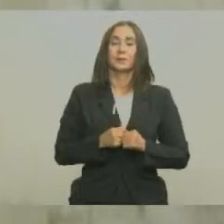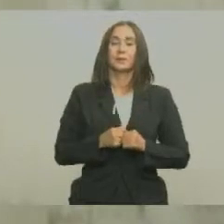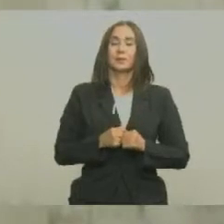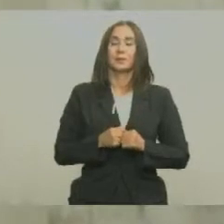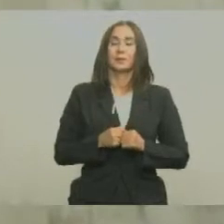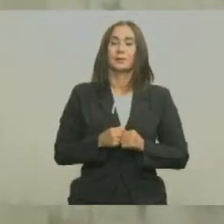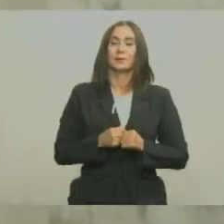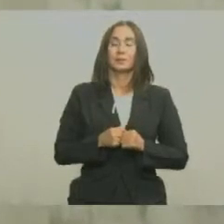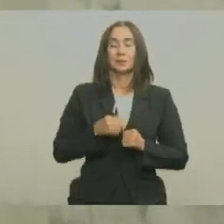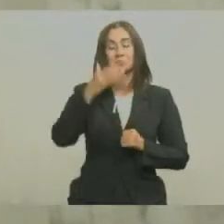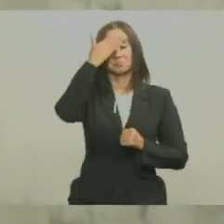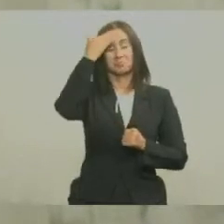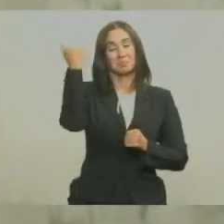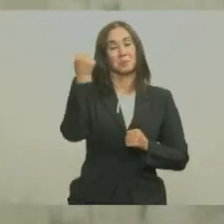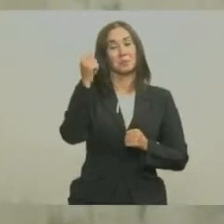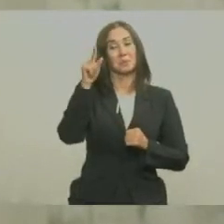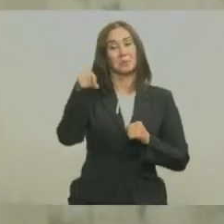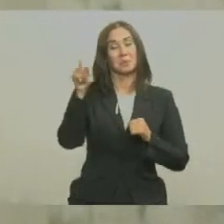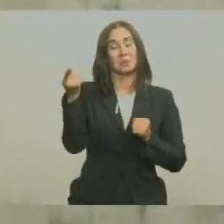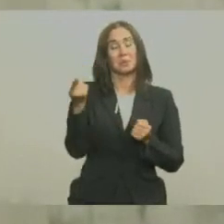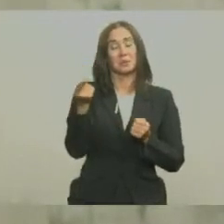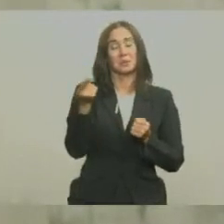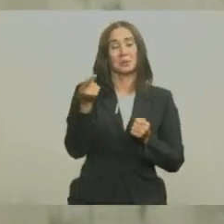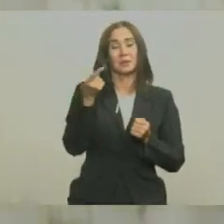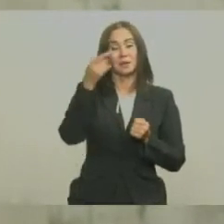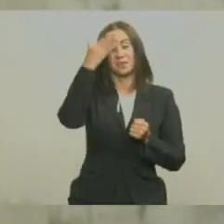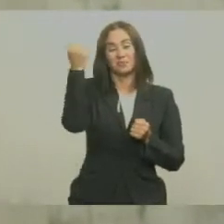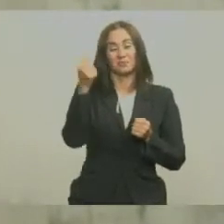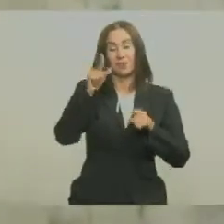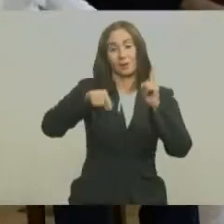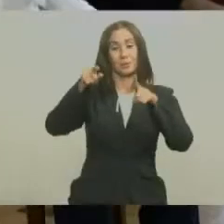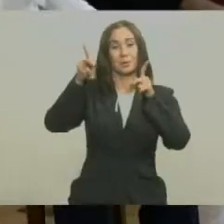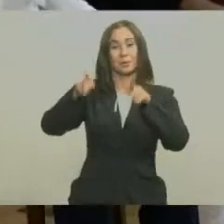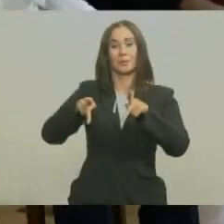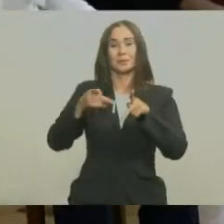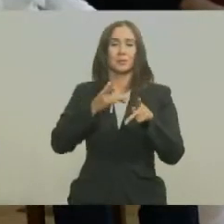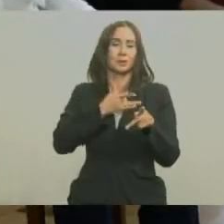si olvidé a alguien, por favor, siéntanse incluidos.